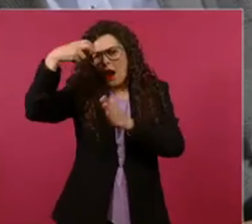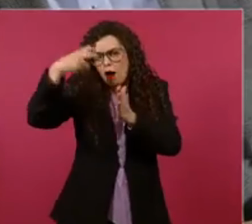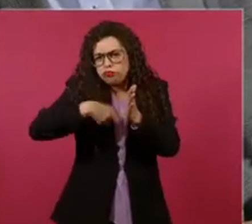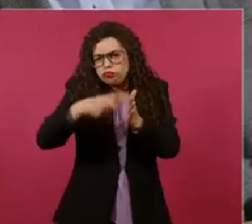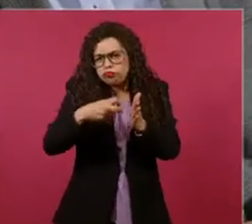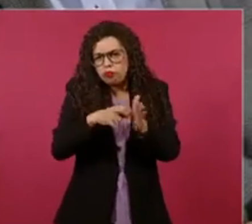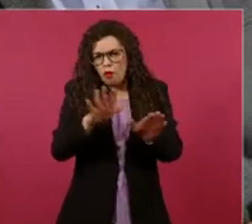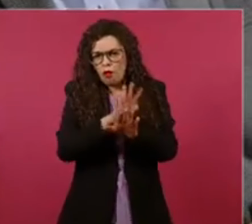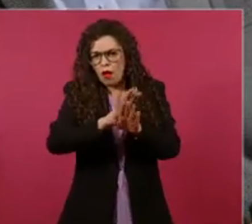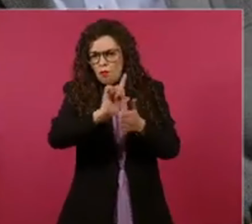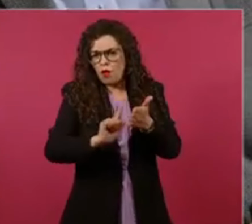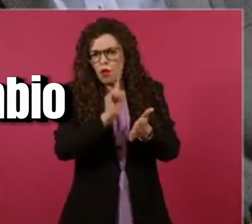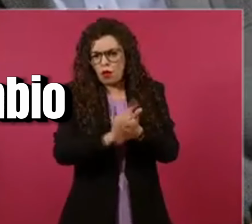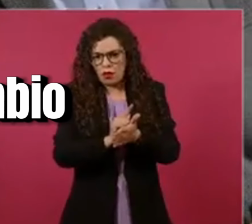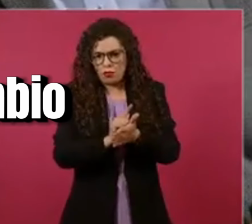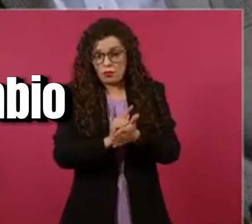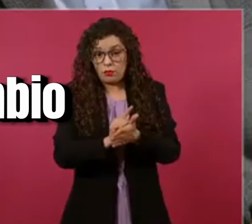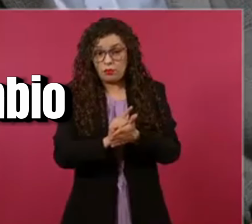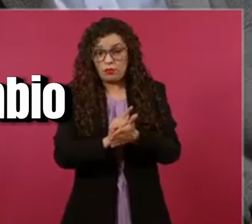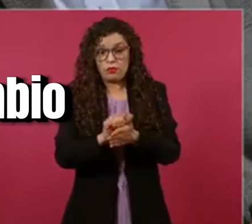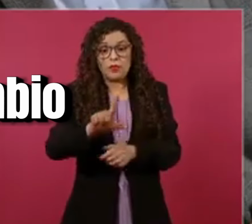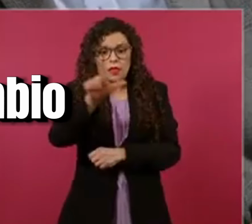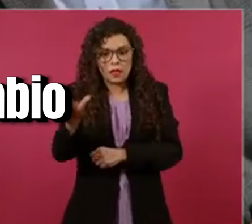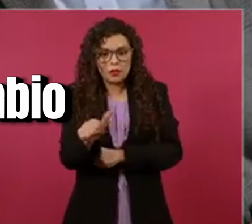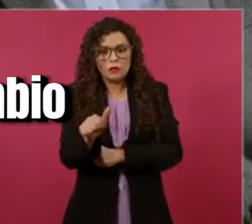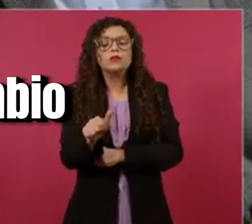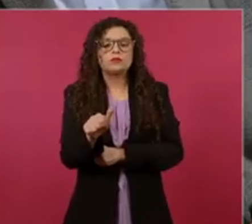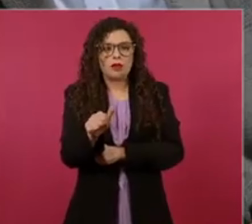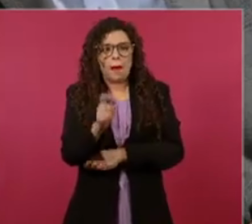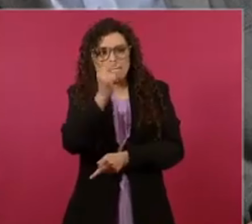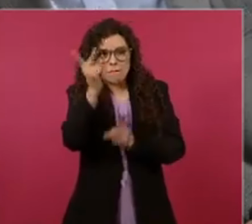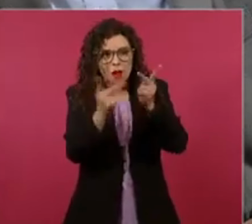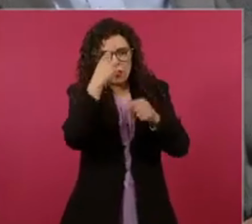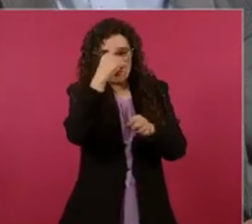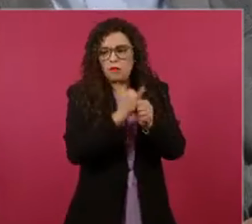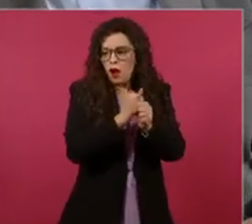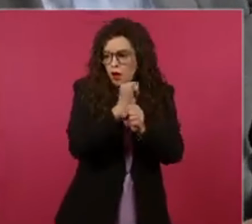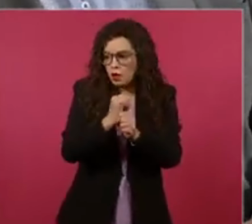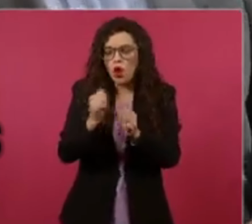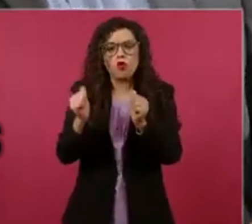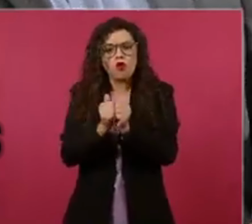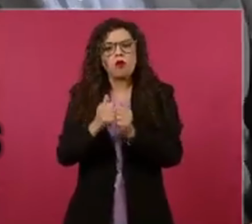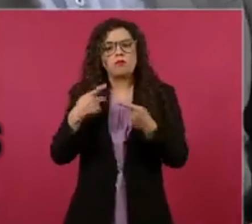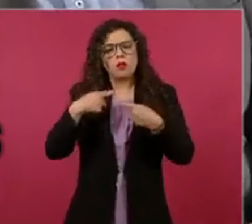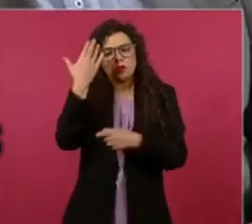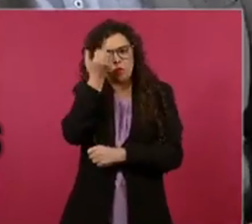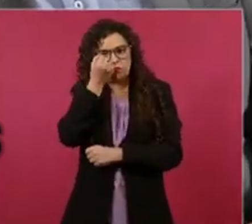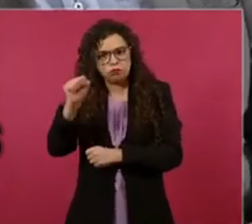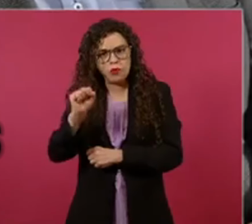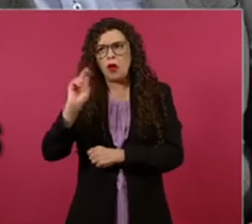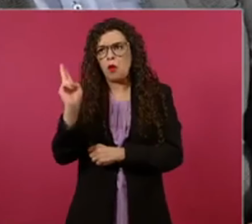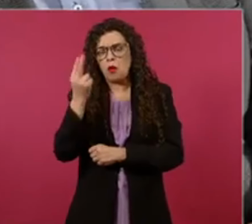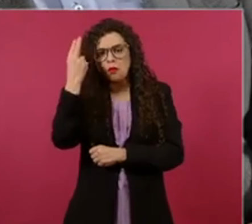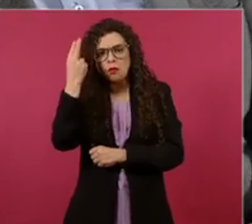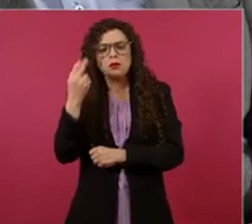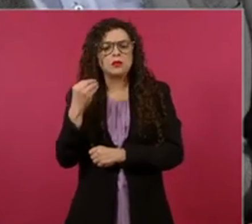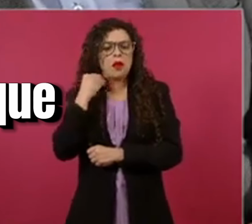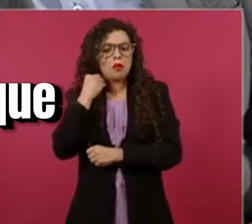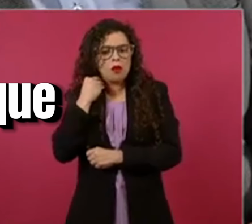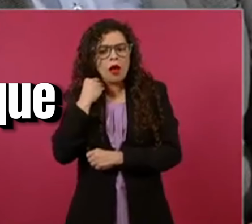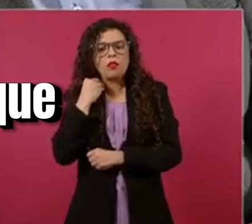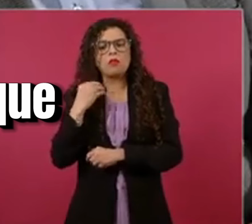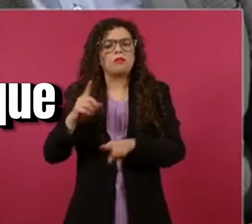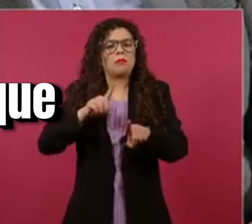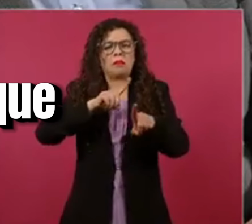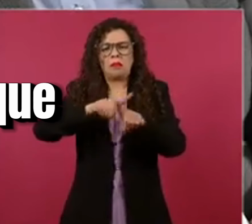abrirán a debate público, al estudio, a todo lo que es el intercambio de ideas, universidades, organismos especializados, barras de abogados,